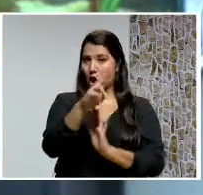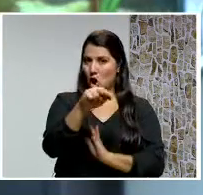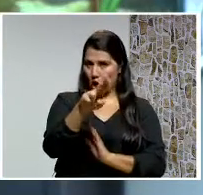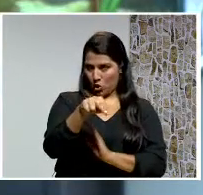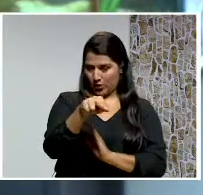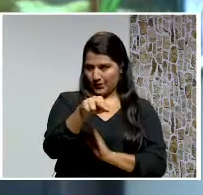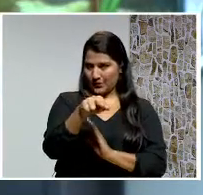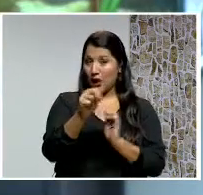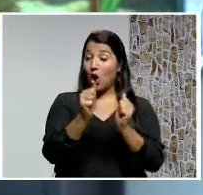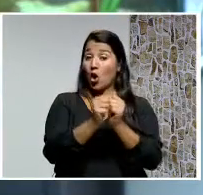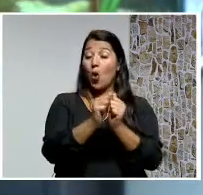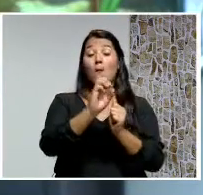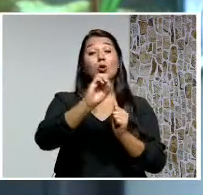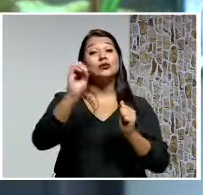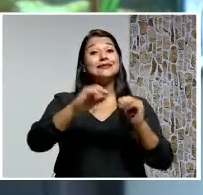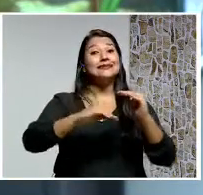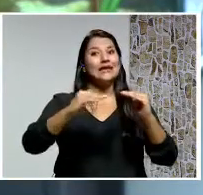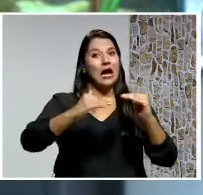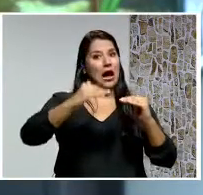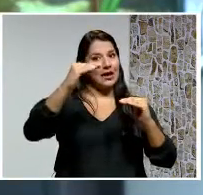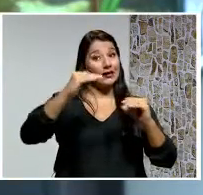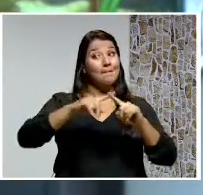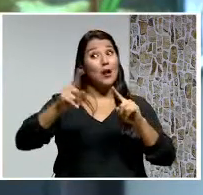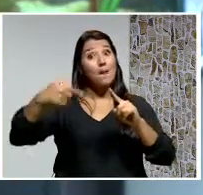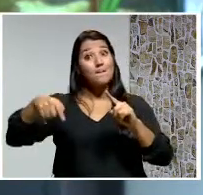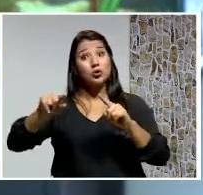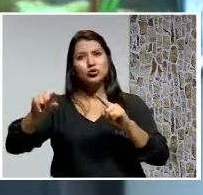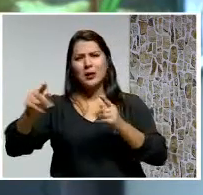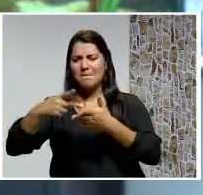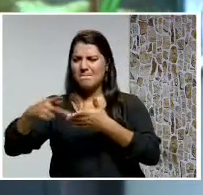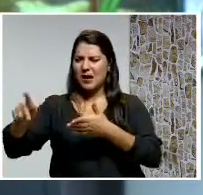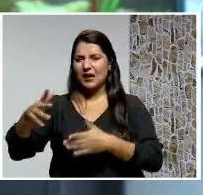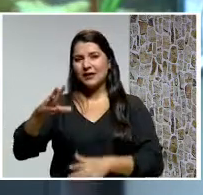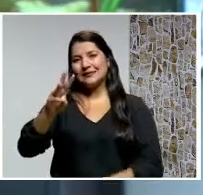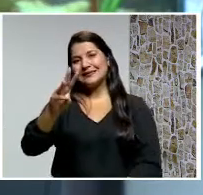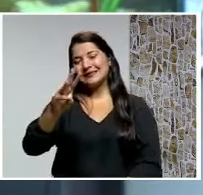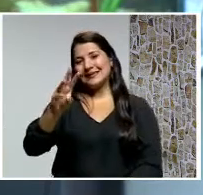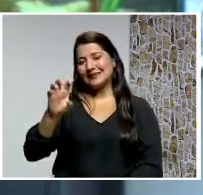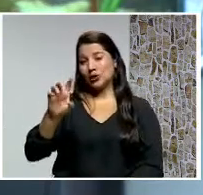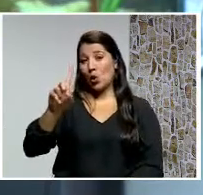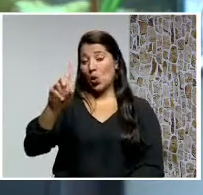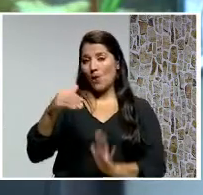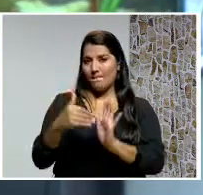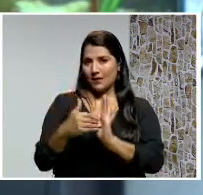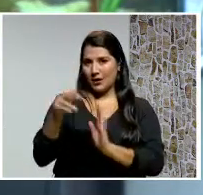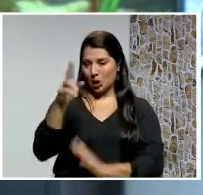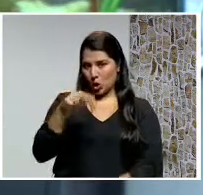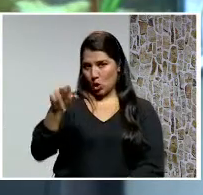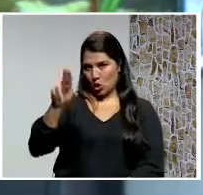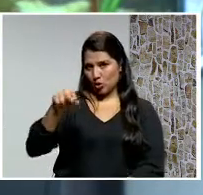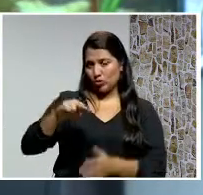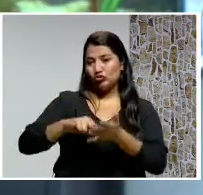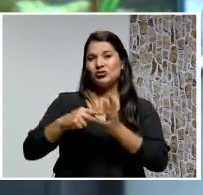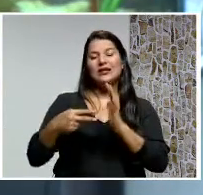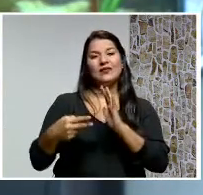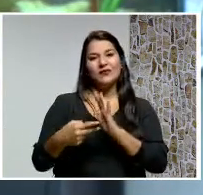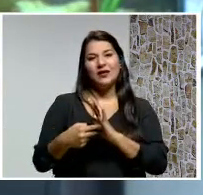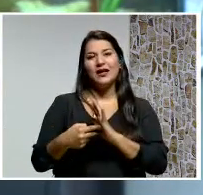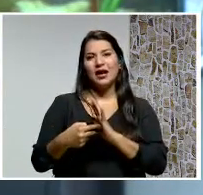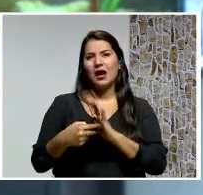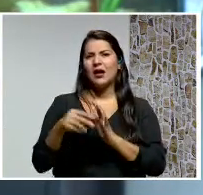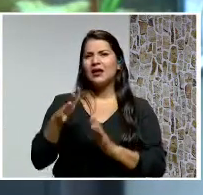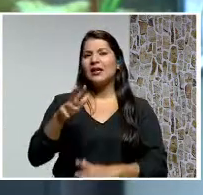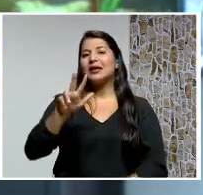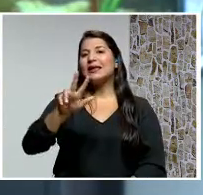próxima semana estaría pagando cerca de 601 mil colones, es decir, una reducción de cerca